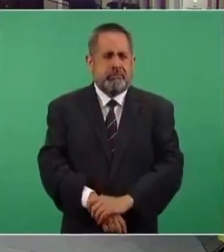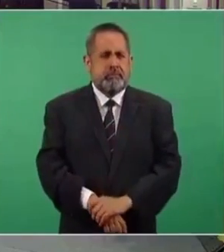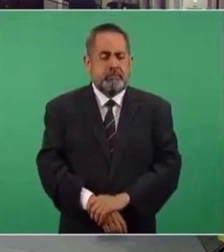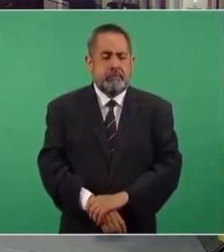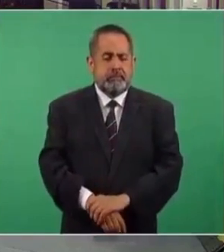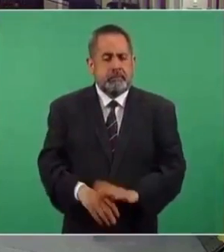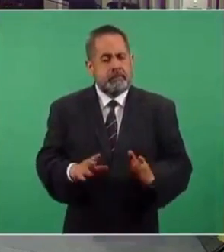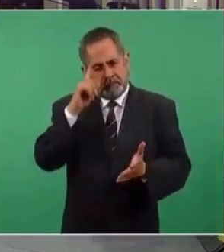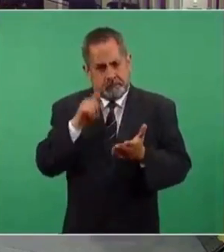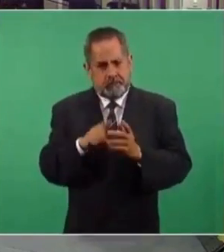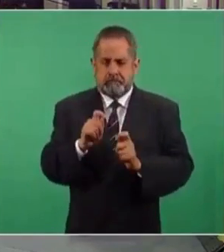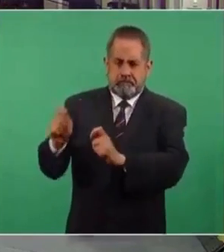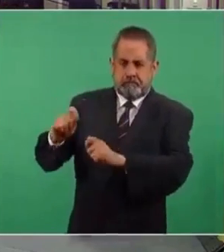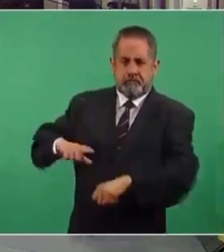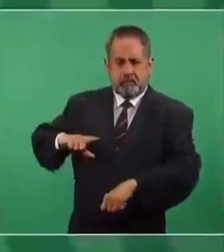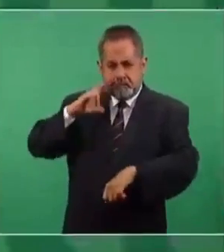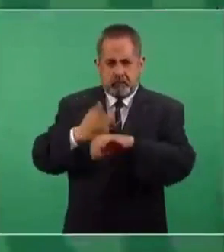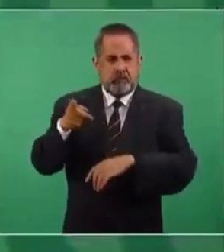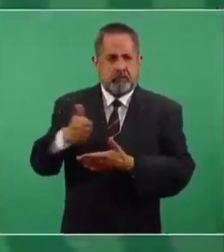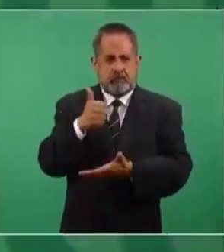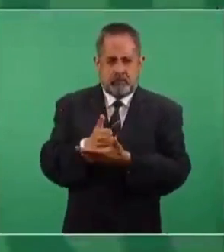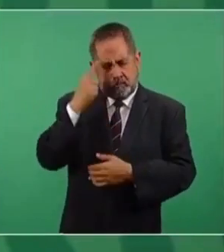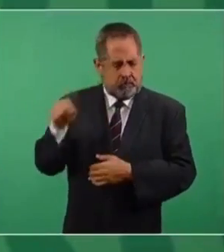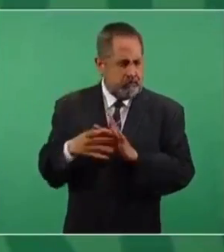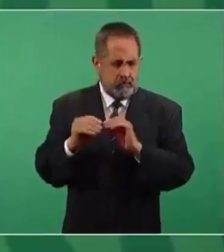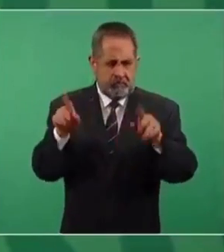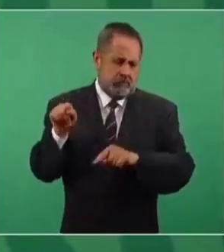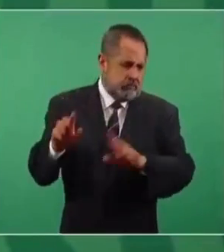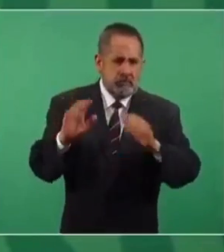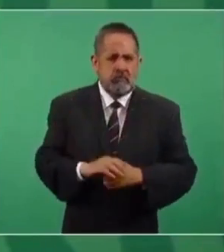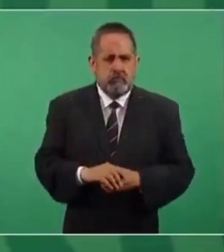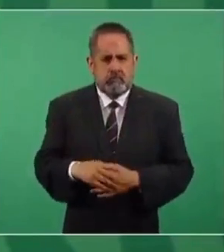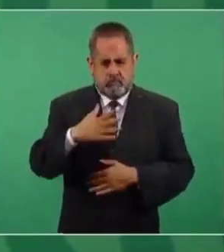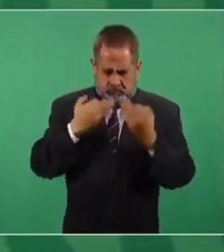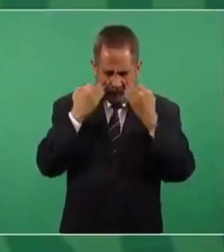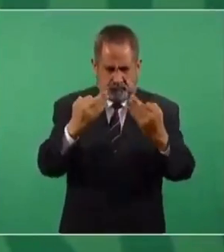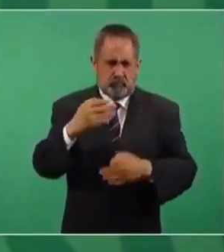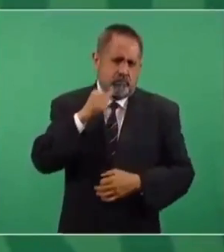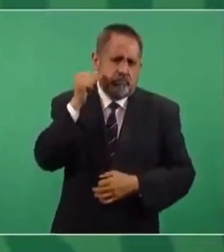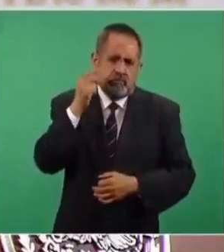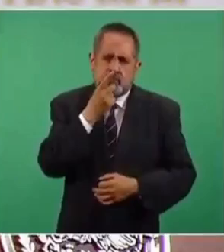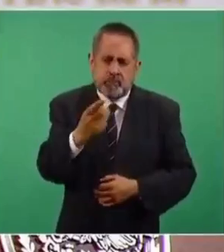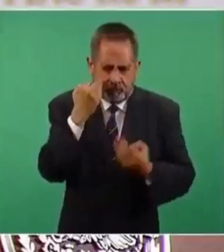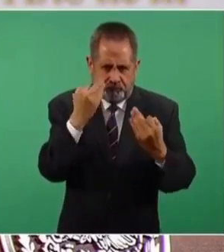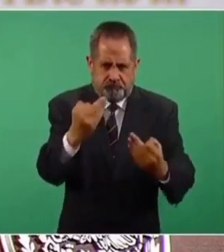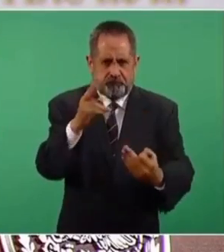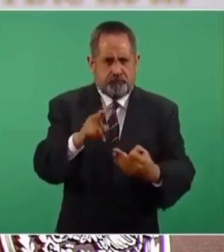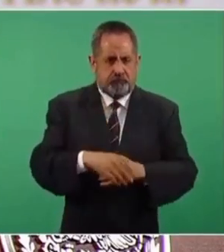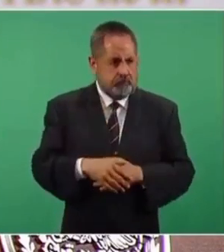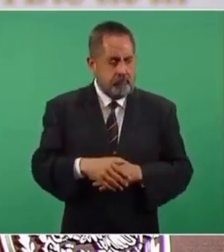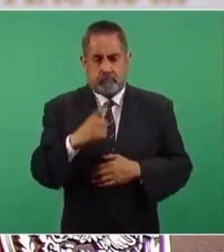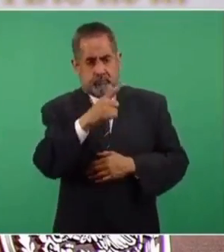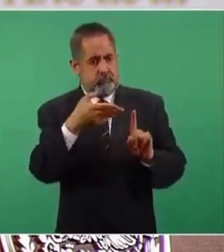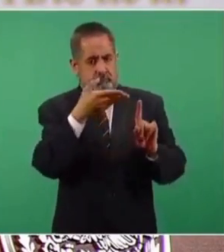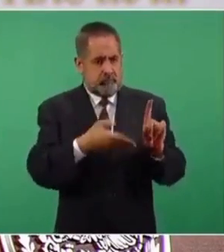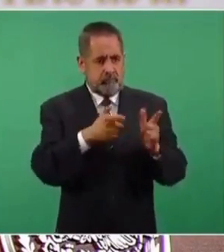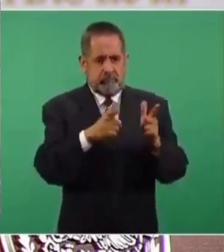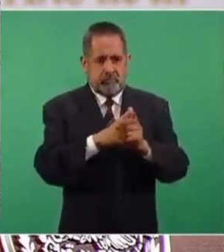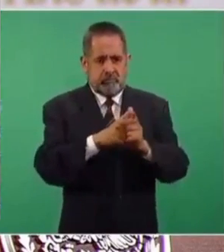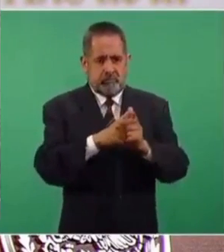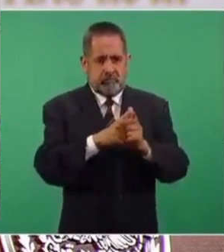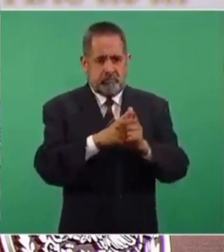Yo creo que le corresponde al gobierno de la ciudad aclararlo. Lo que me consta es lo que dije ayer, de que un señor de esta